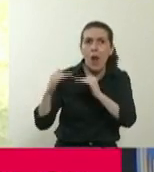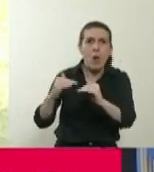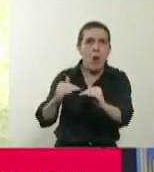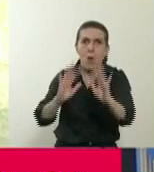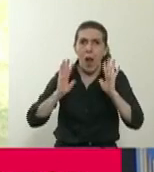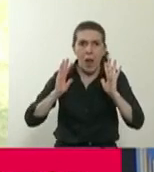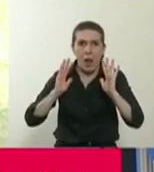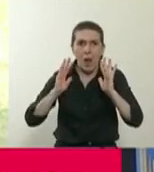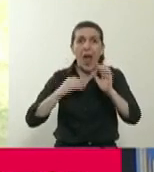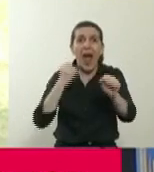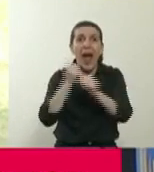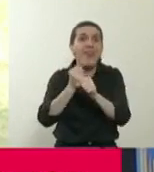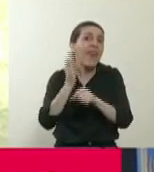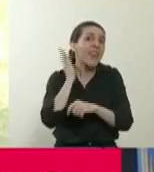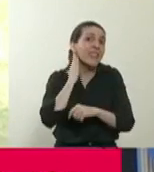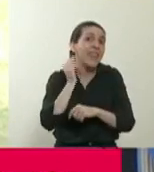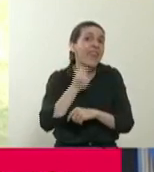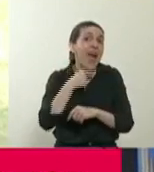Pero les digo,